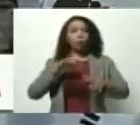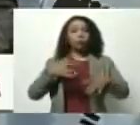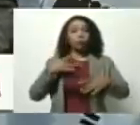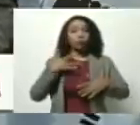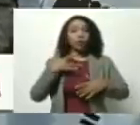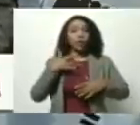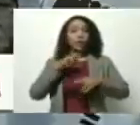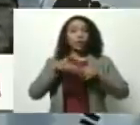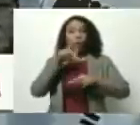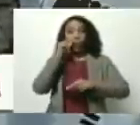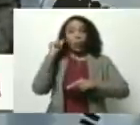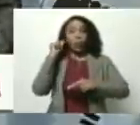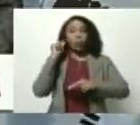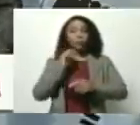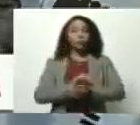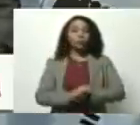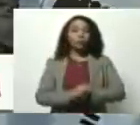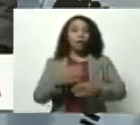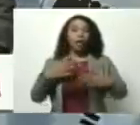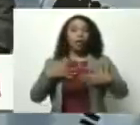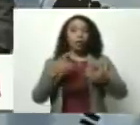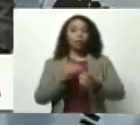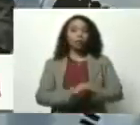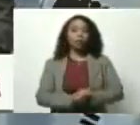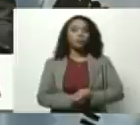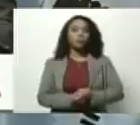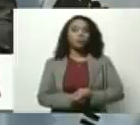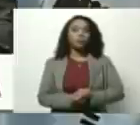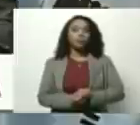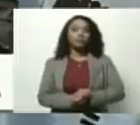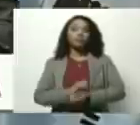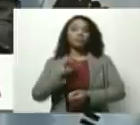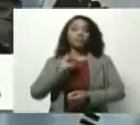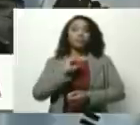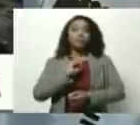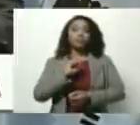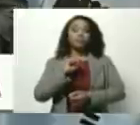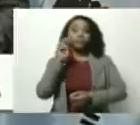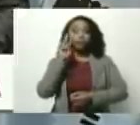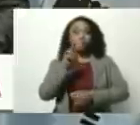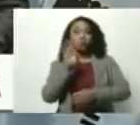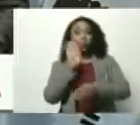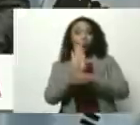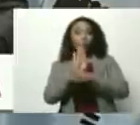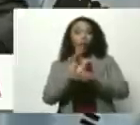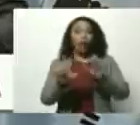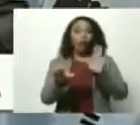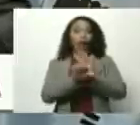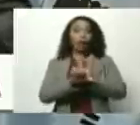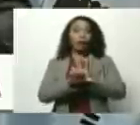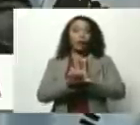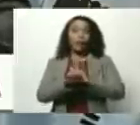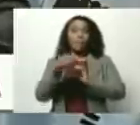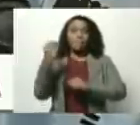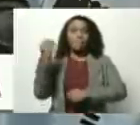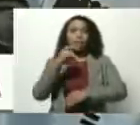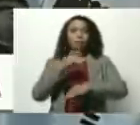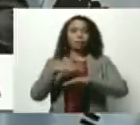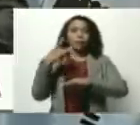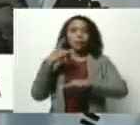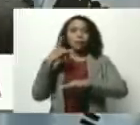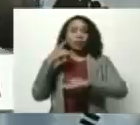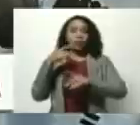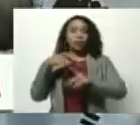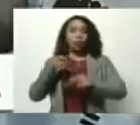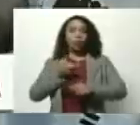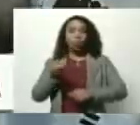del niño, niña y adolescente. Y obviamente prevemos en la ley el delito más grave, que es el delito de inducción